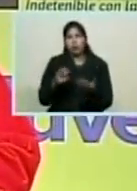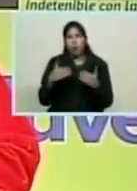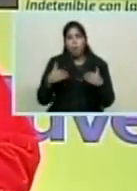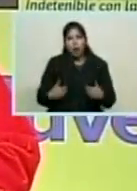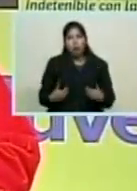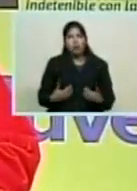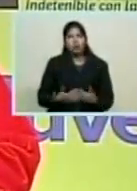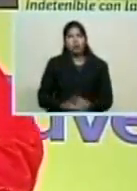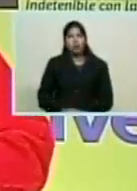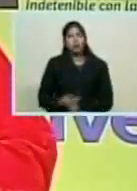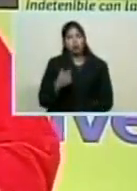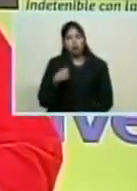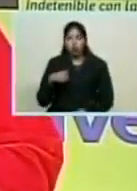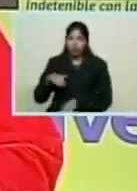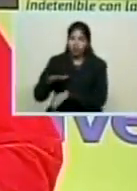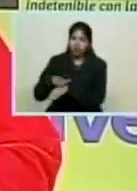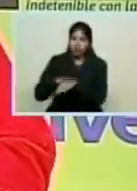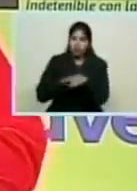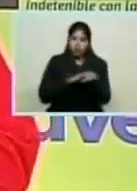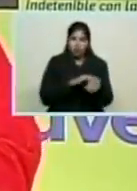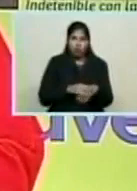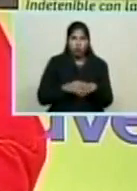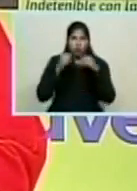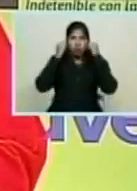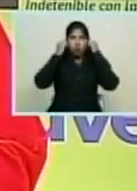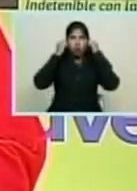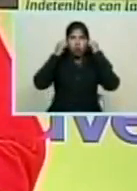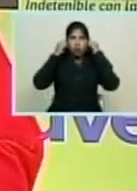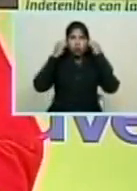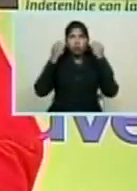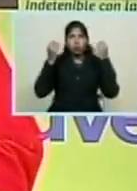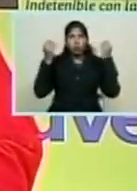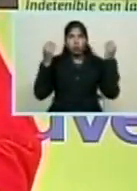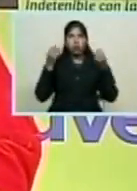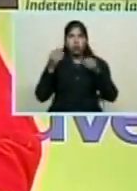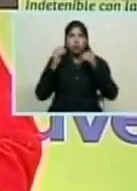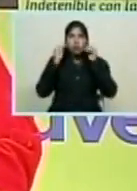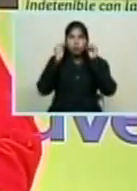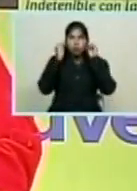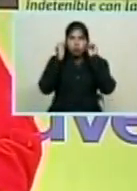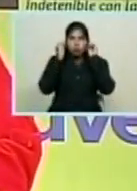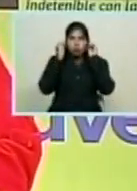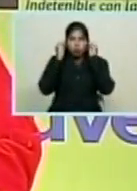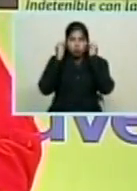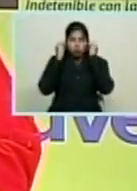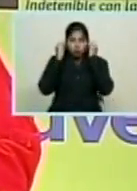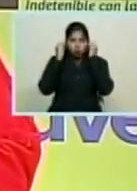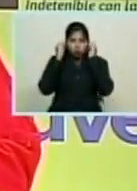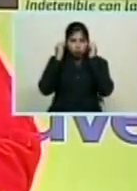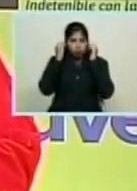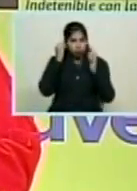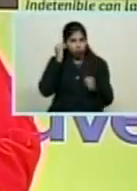Y es donde yo los llamo, como le decía al compañero ministro Elías Agua.